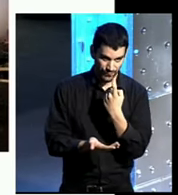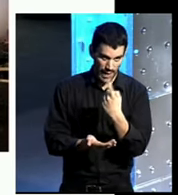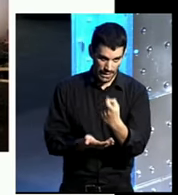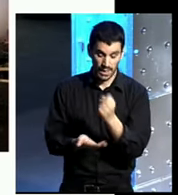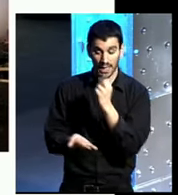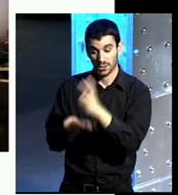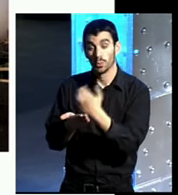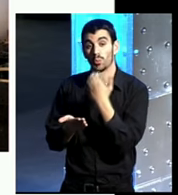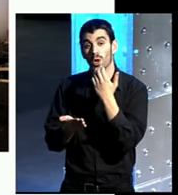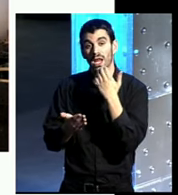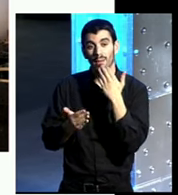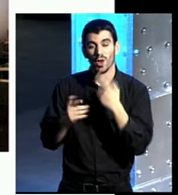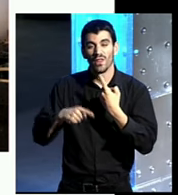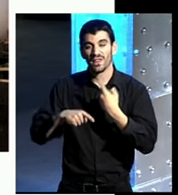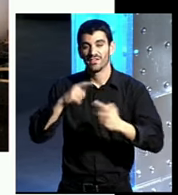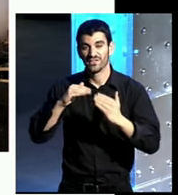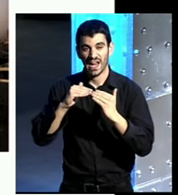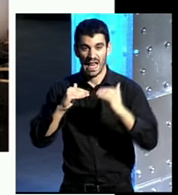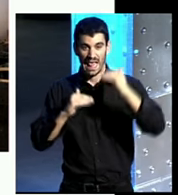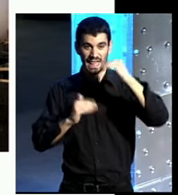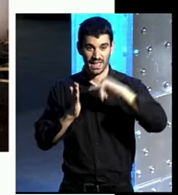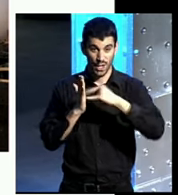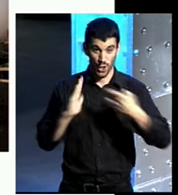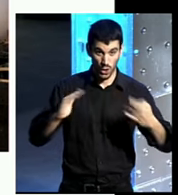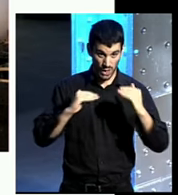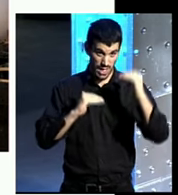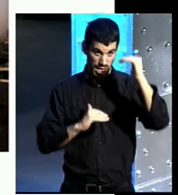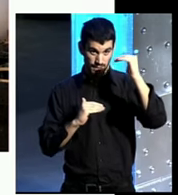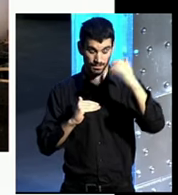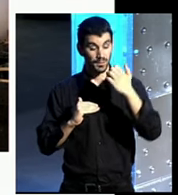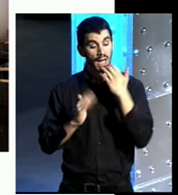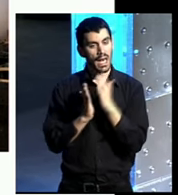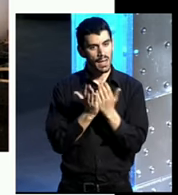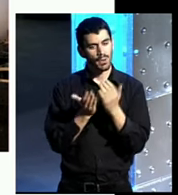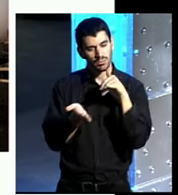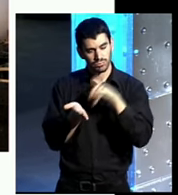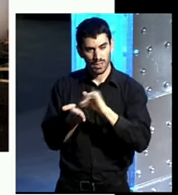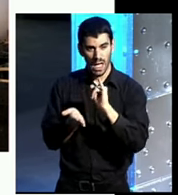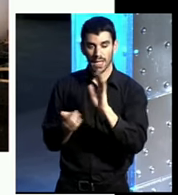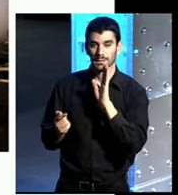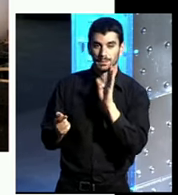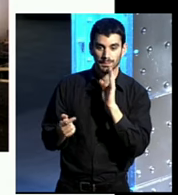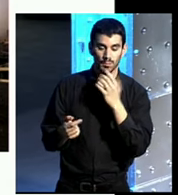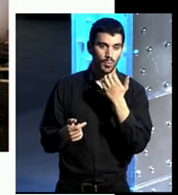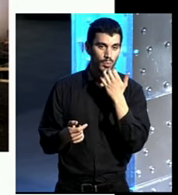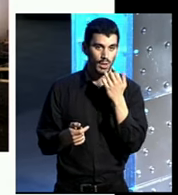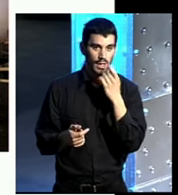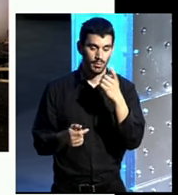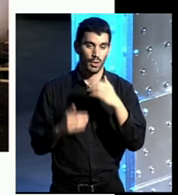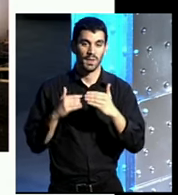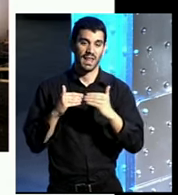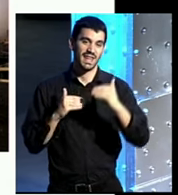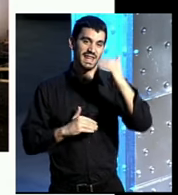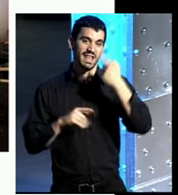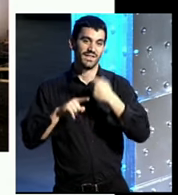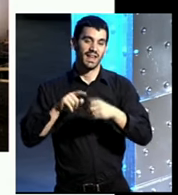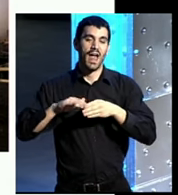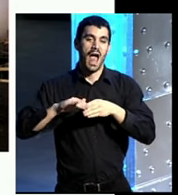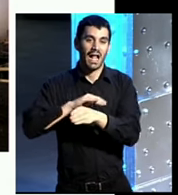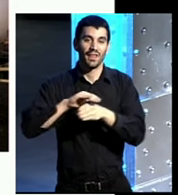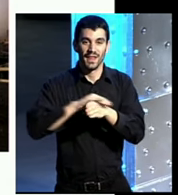hemos identificado algunas de las brechas. Las más importantes son las de acceso, que es la